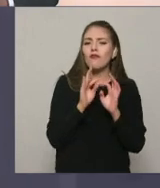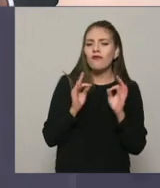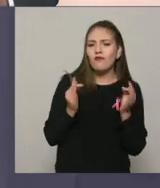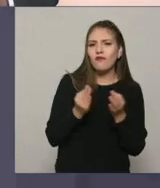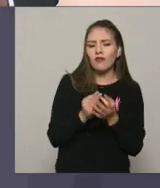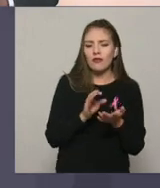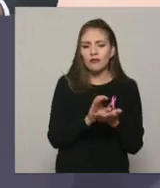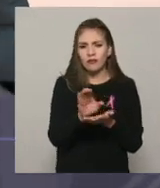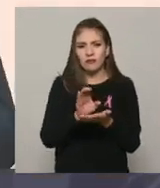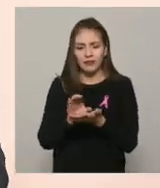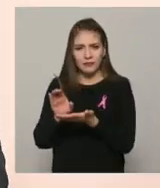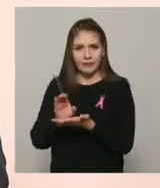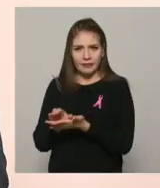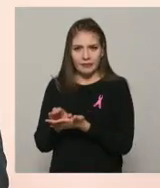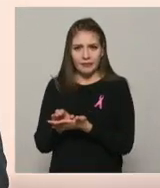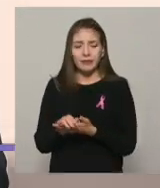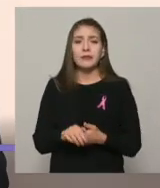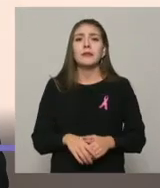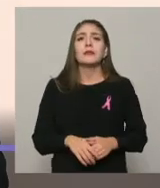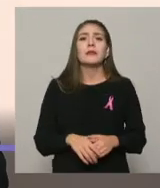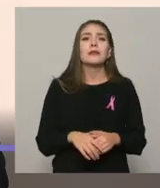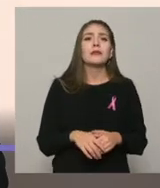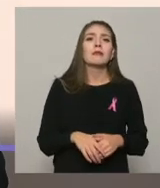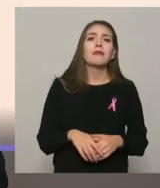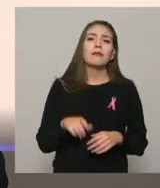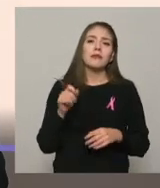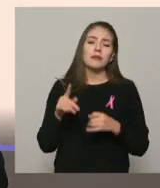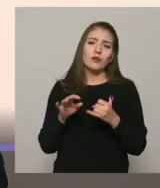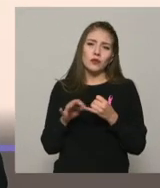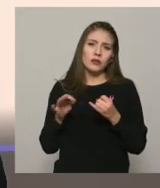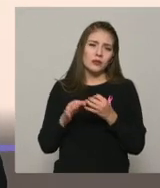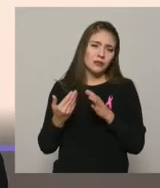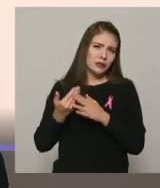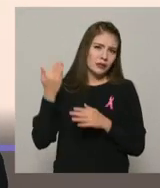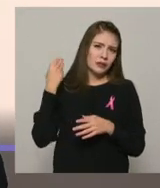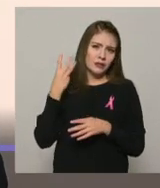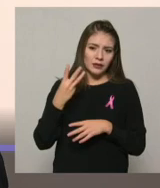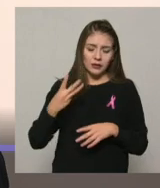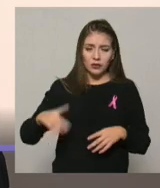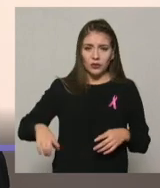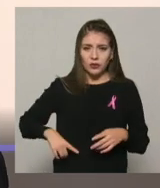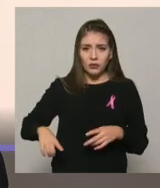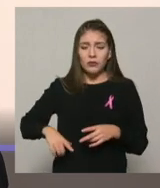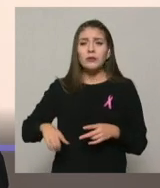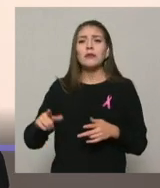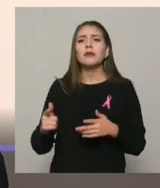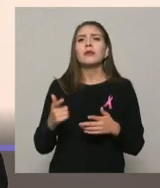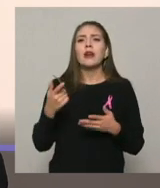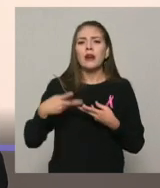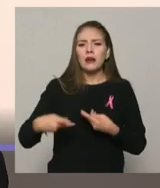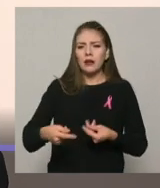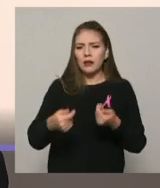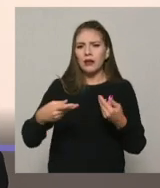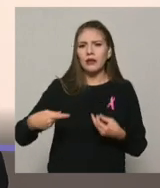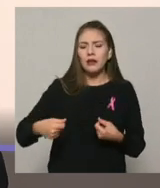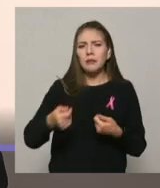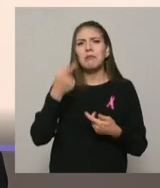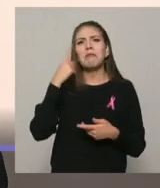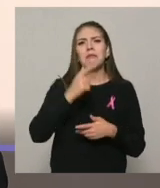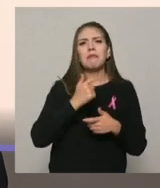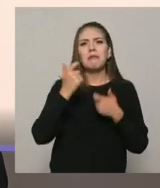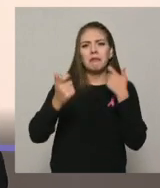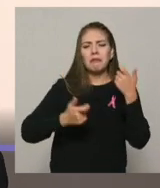los últimos 3 gobiernos se destinaron muchos recursos para pagar investigaciones de